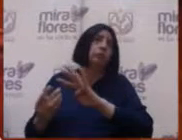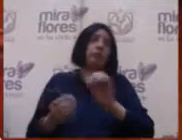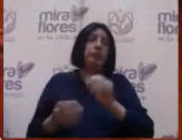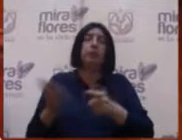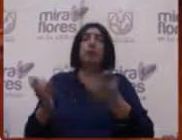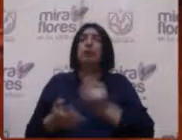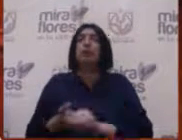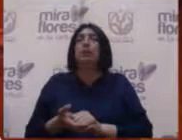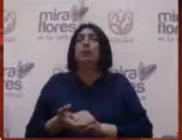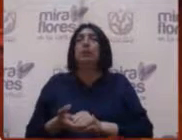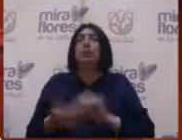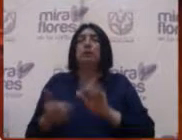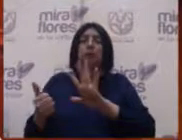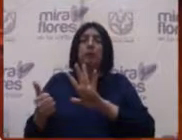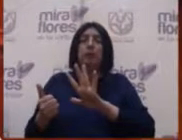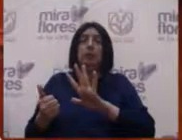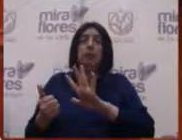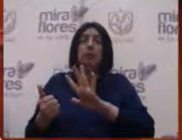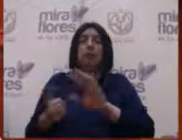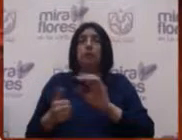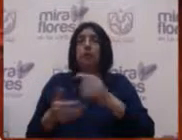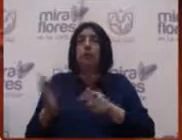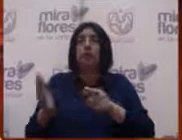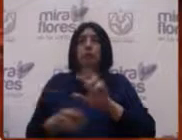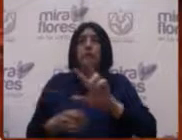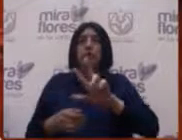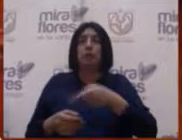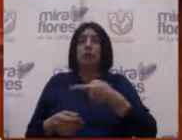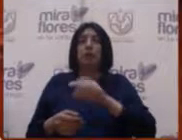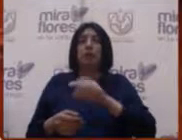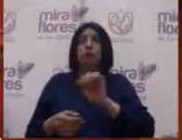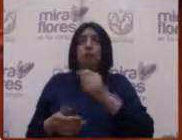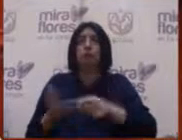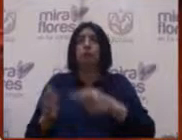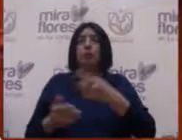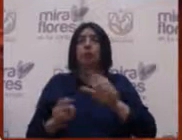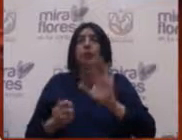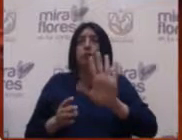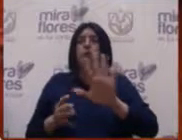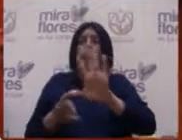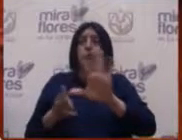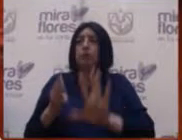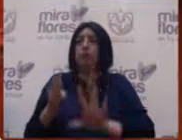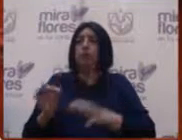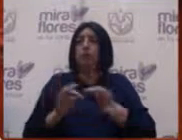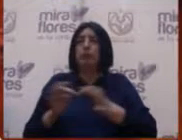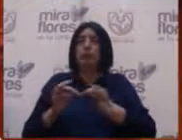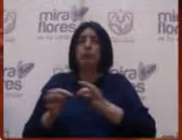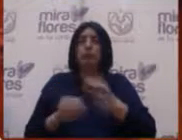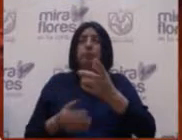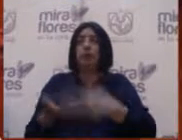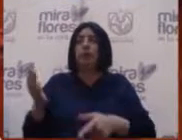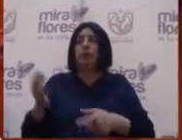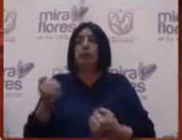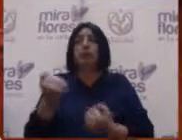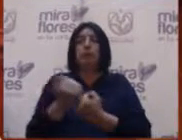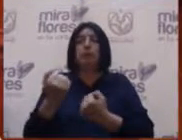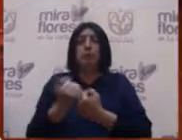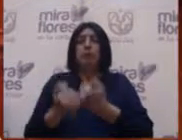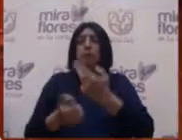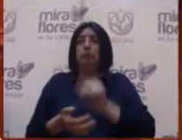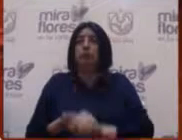2.710,40 soles, 600 soles y 3.000 soles, cuyas características se describen en la documentación sustentatoria